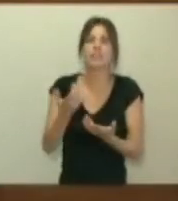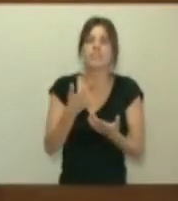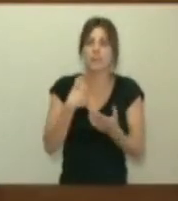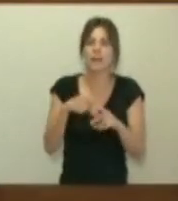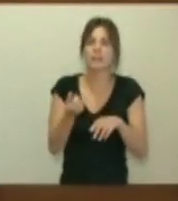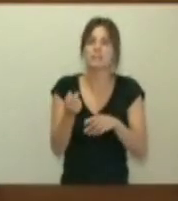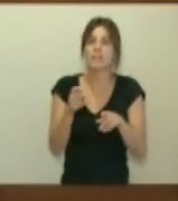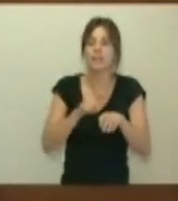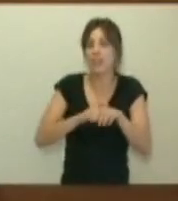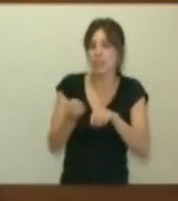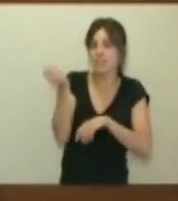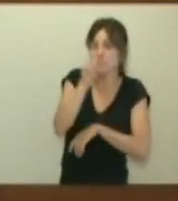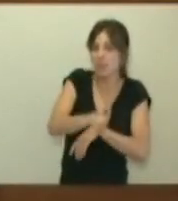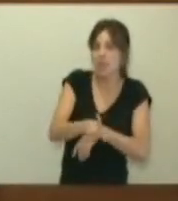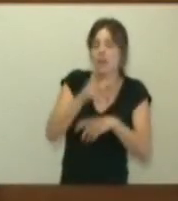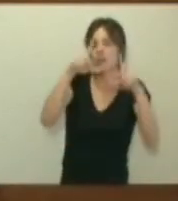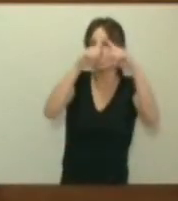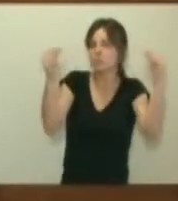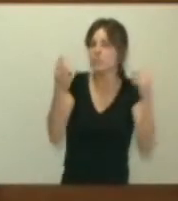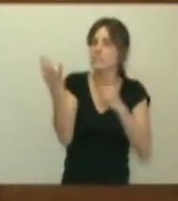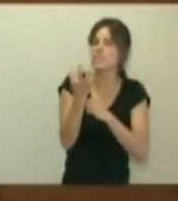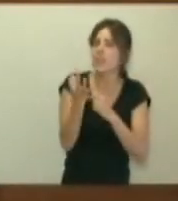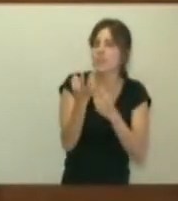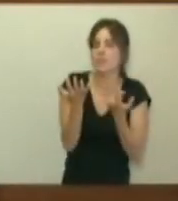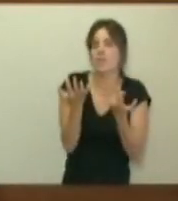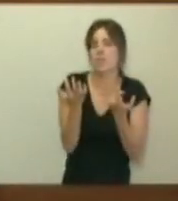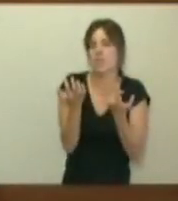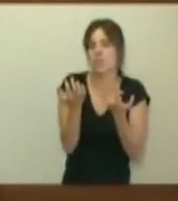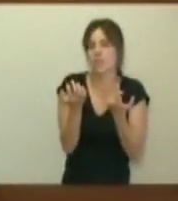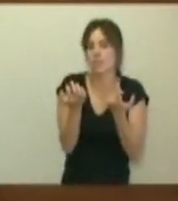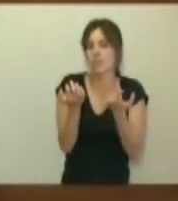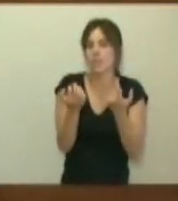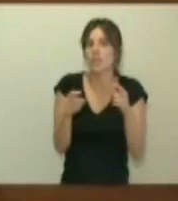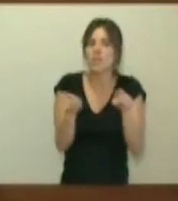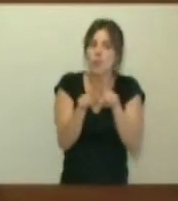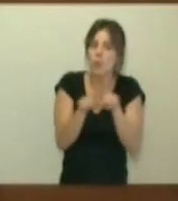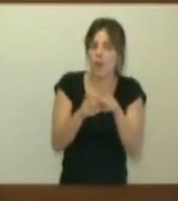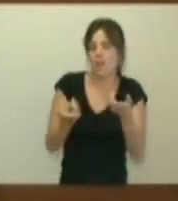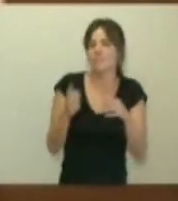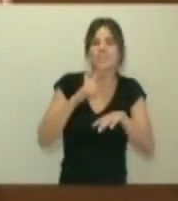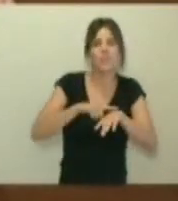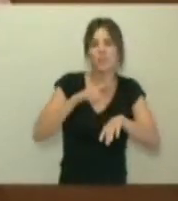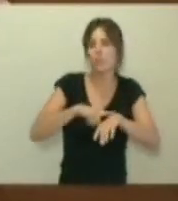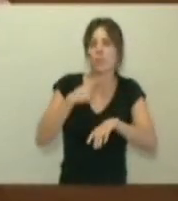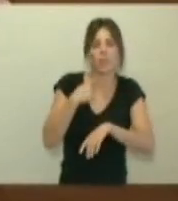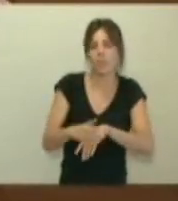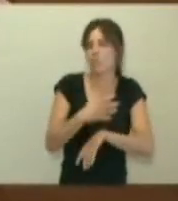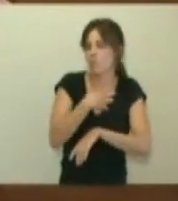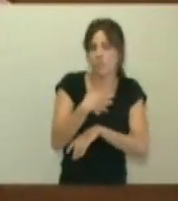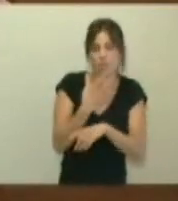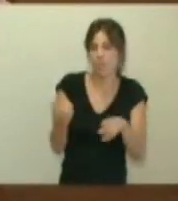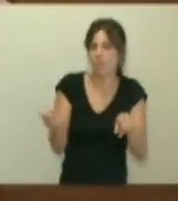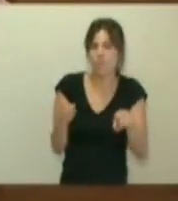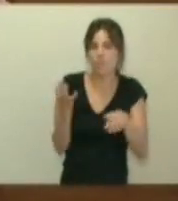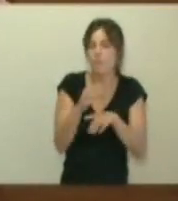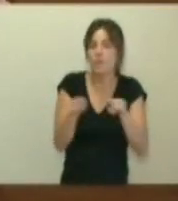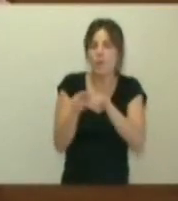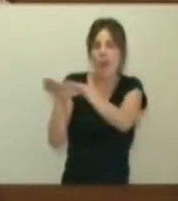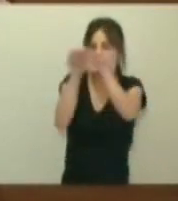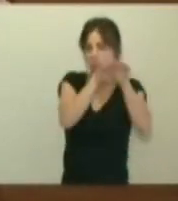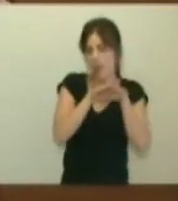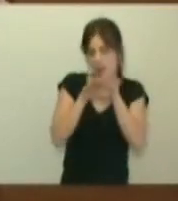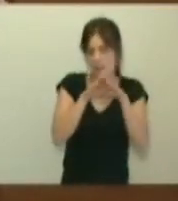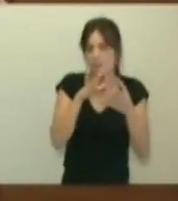que Asturias lo que no se puede permitir en ningún caso es perder más tiempo ni más oportunidades. Y, desde luego, el impulso a este sector económico es una